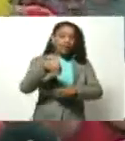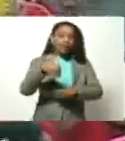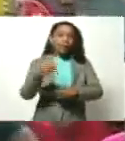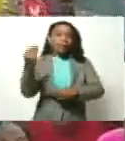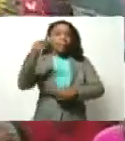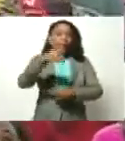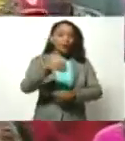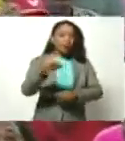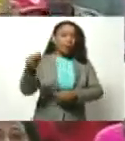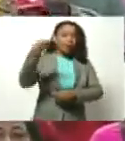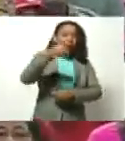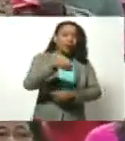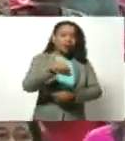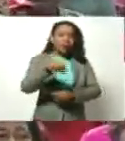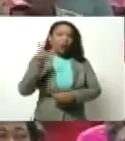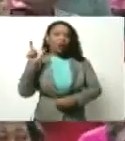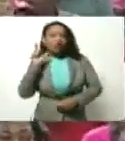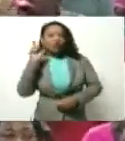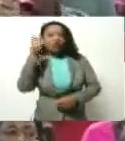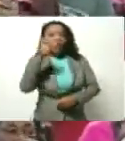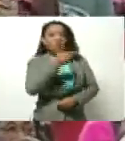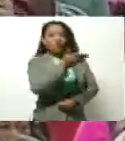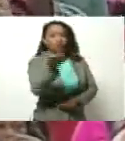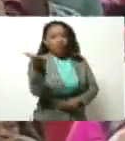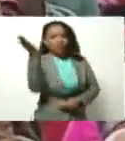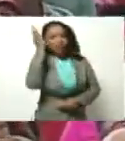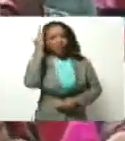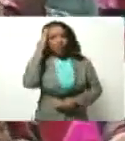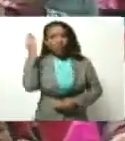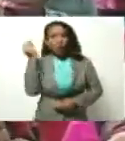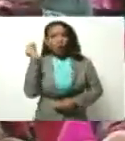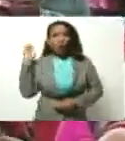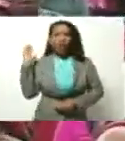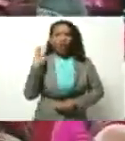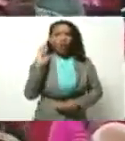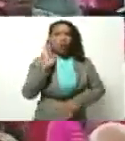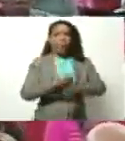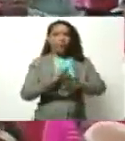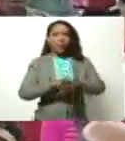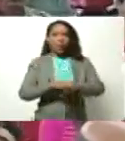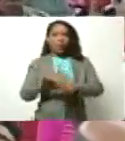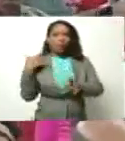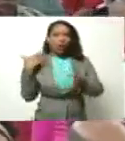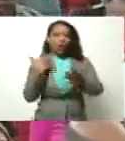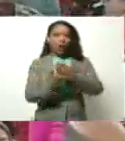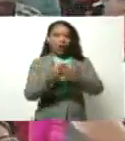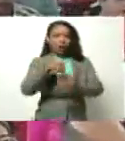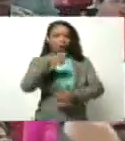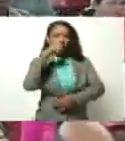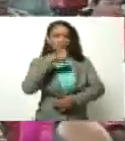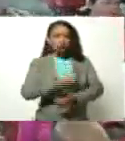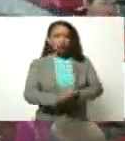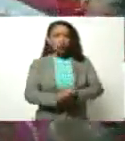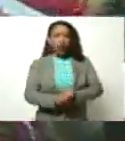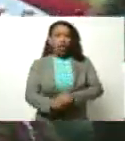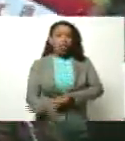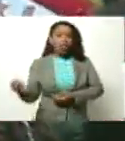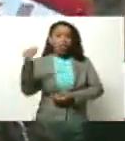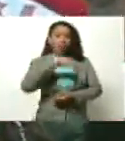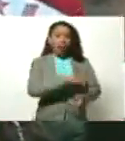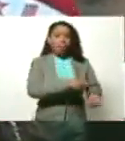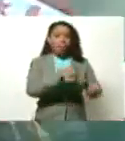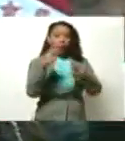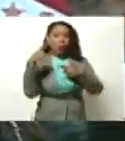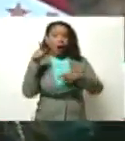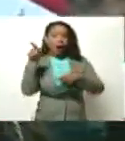sumar guárico ustedes lo saben cómo ha venido transitando durante todos estos años además llevando